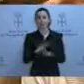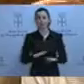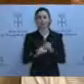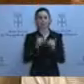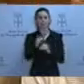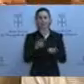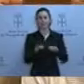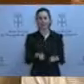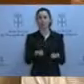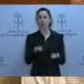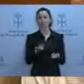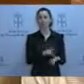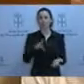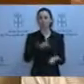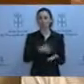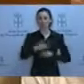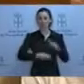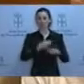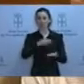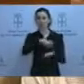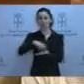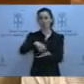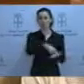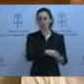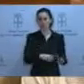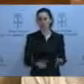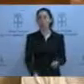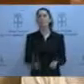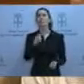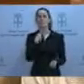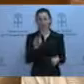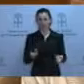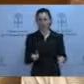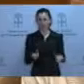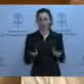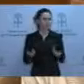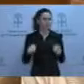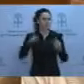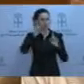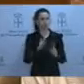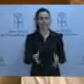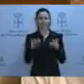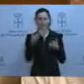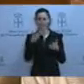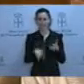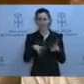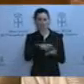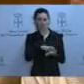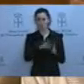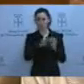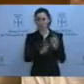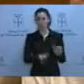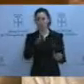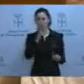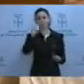gestión y explotación de estos monumentos. Pero sobre todo pierde, sobre todo aquí, que yo no sé quién gana aquí, lo dudo. No sé quién gana, pero sé quién